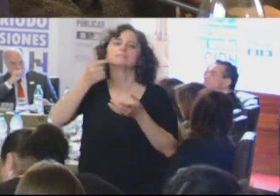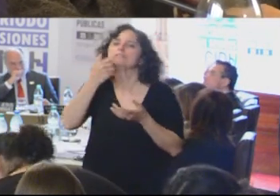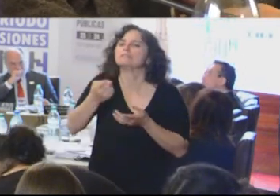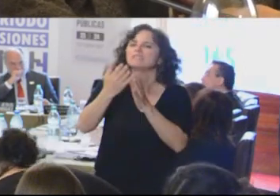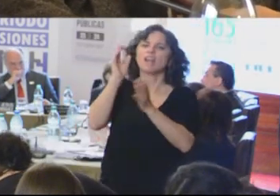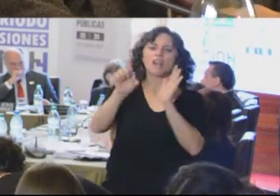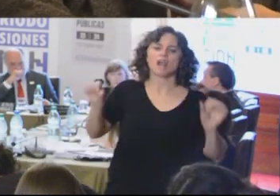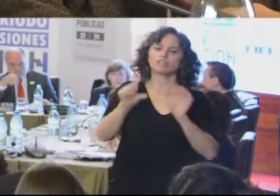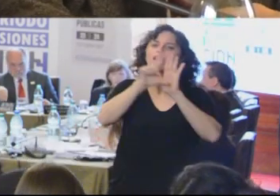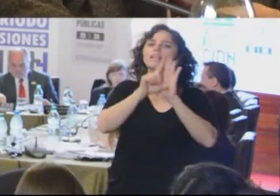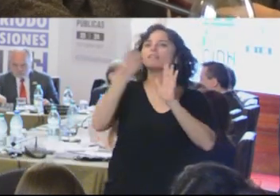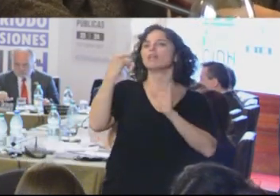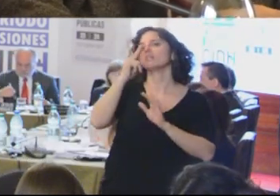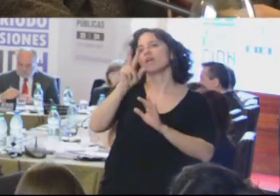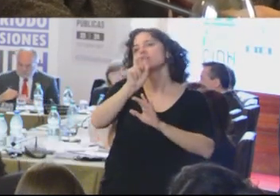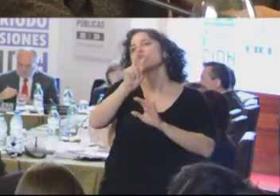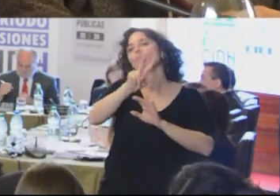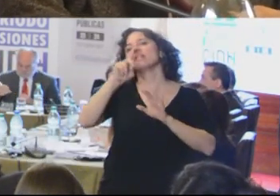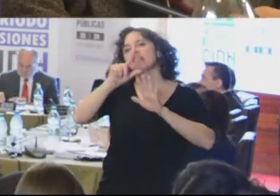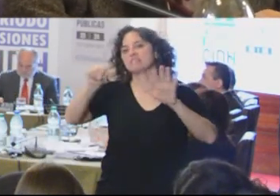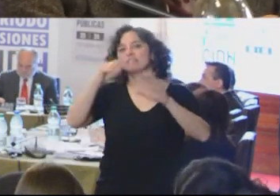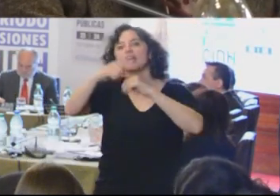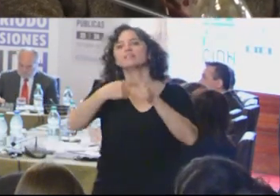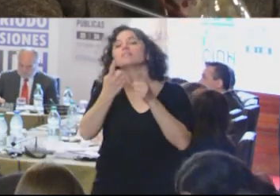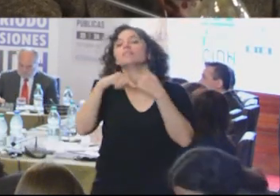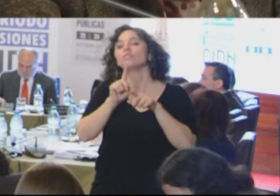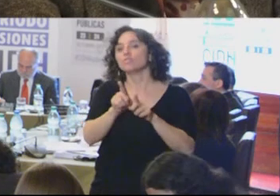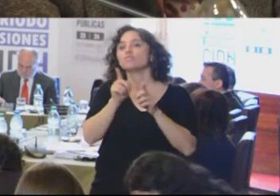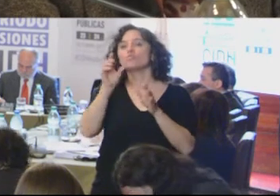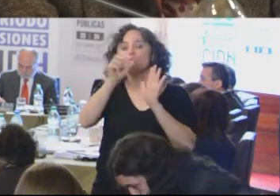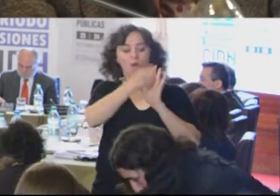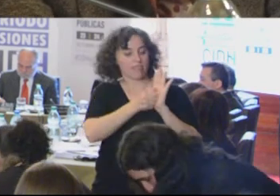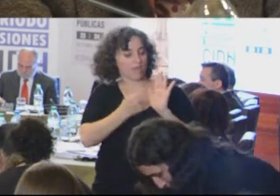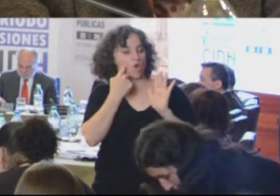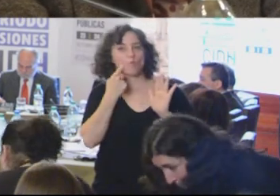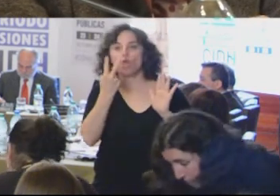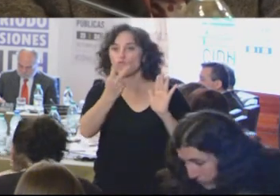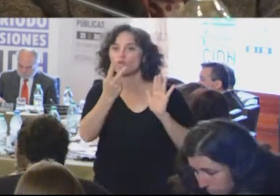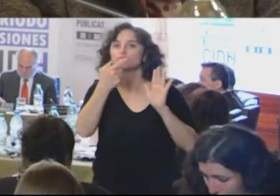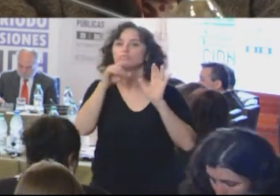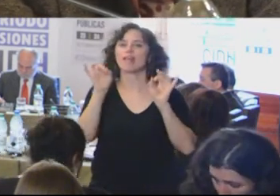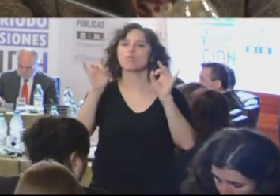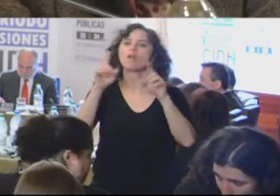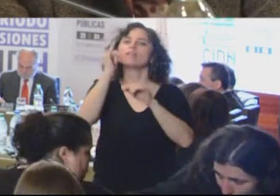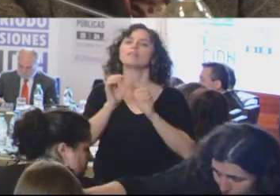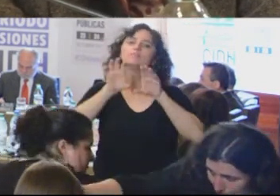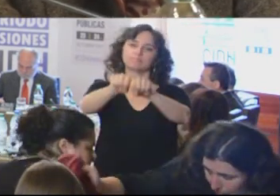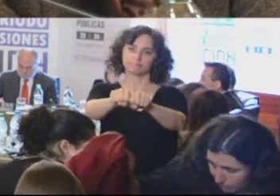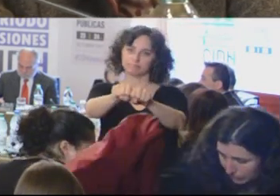legislativo 01 de 2016 específicamente en su artículo 2 naturaleza y alcance